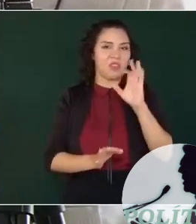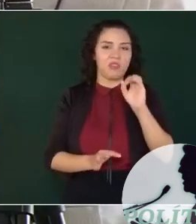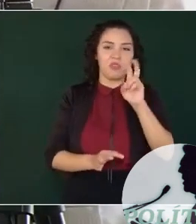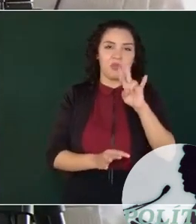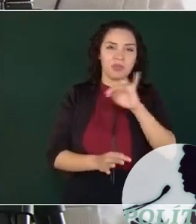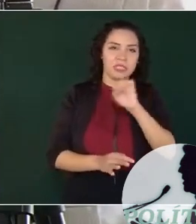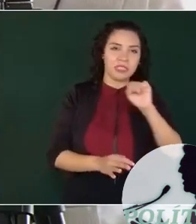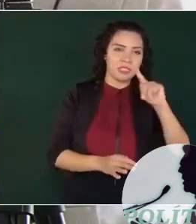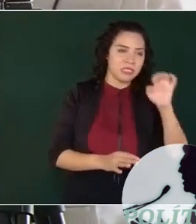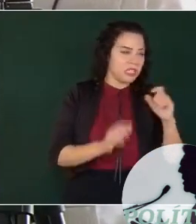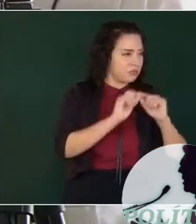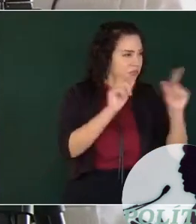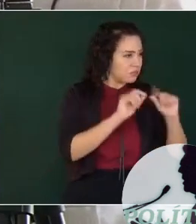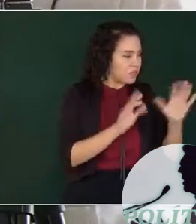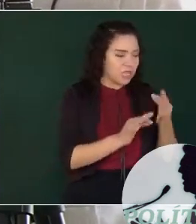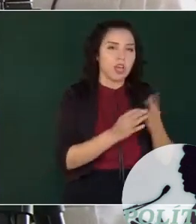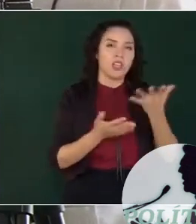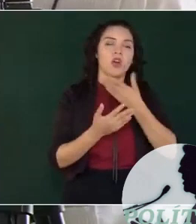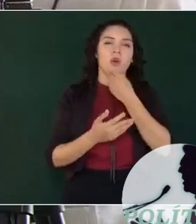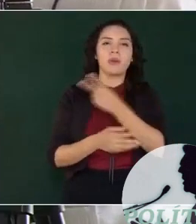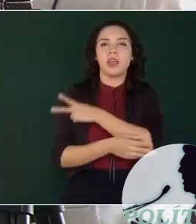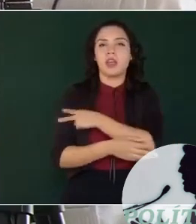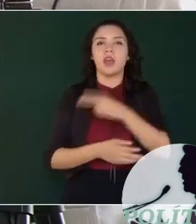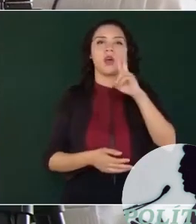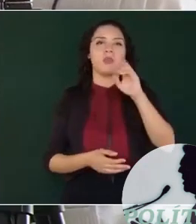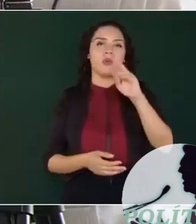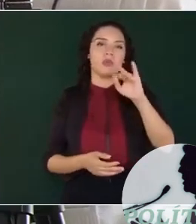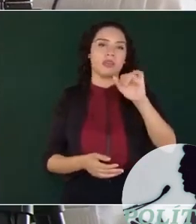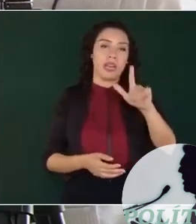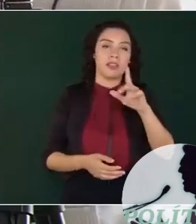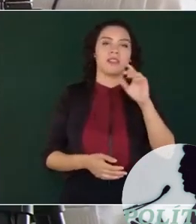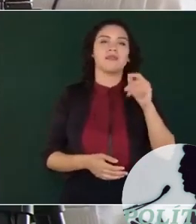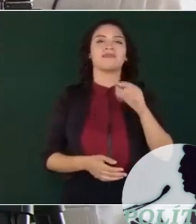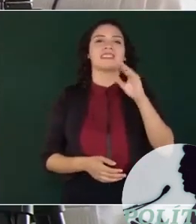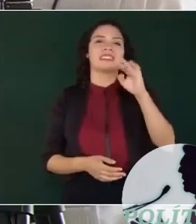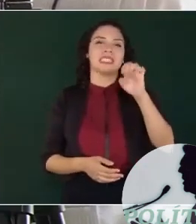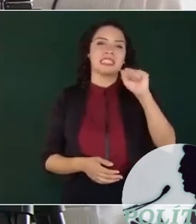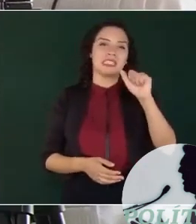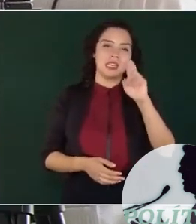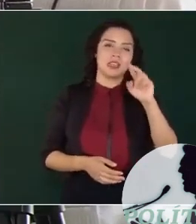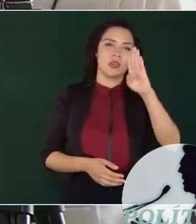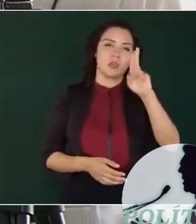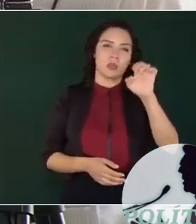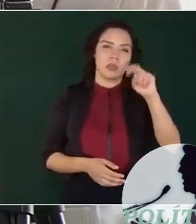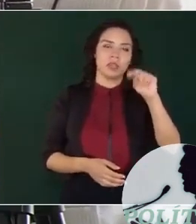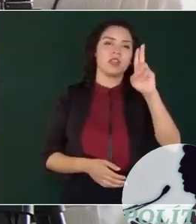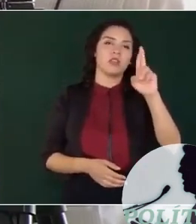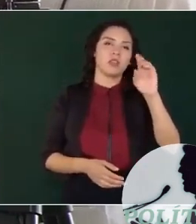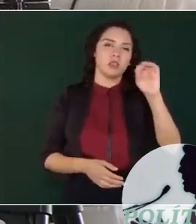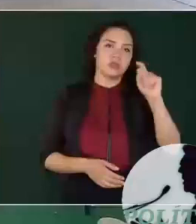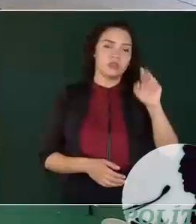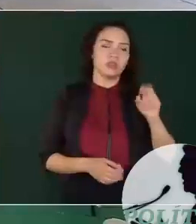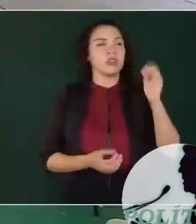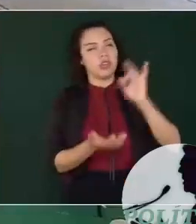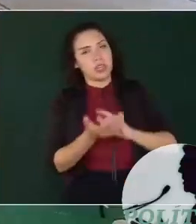específicamente al vocal ejecutivo del Fobiste, César Buenrostro Moreno, agradecemos la atención que se tuvo para esas personas que tenían